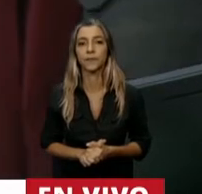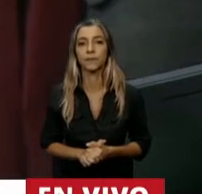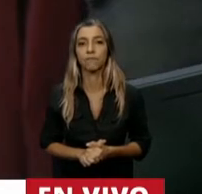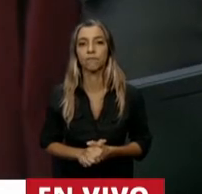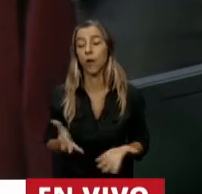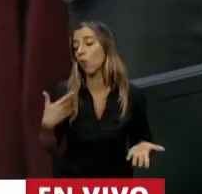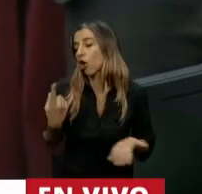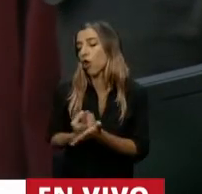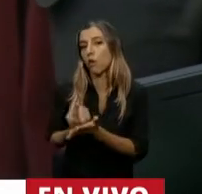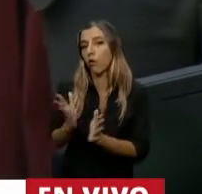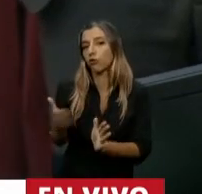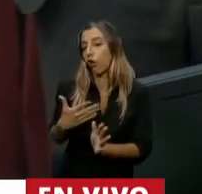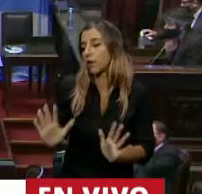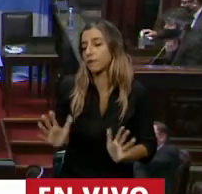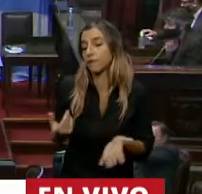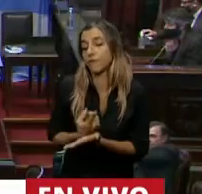Bueno, no puedo todavía.